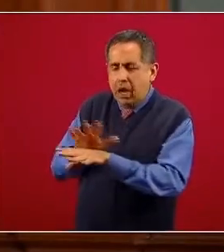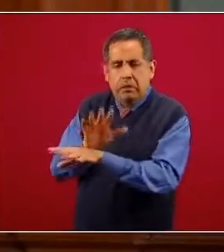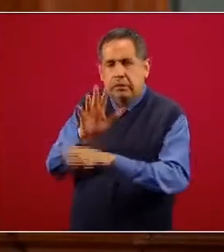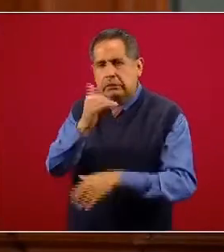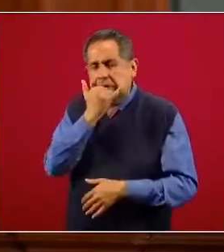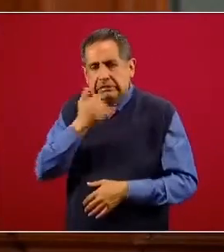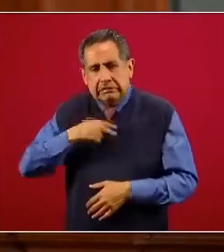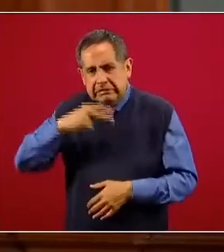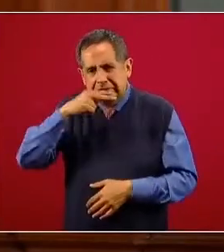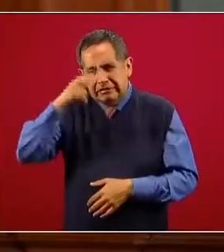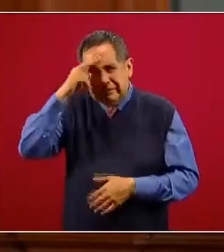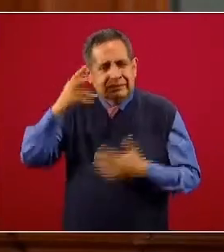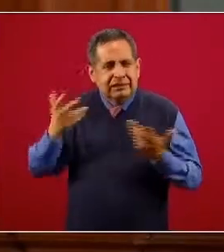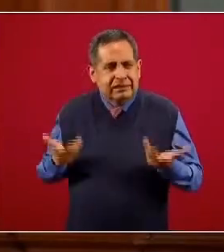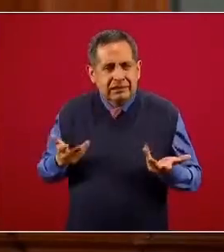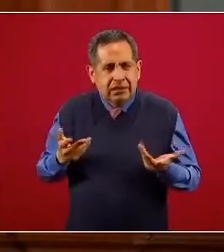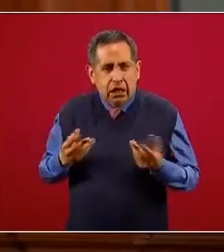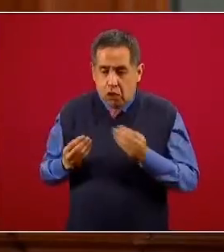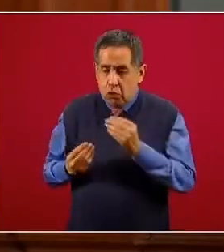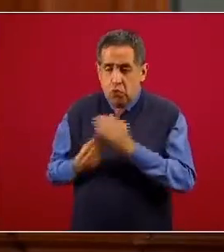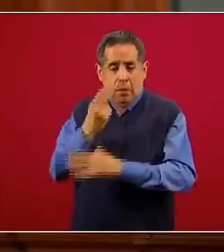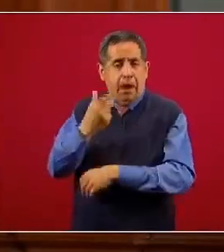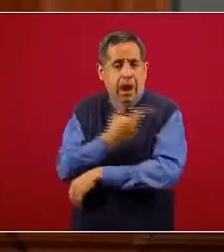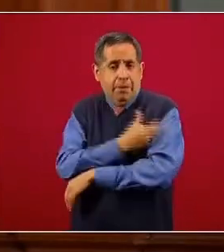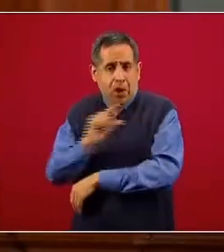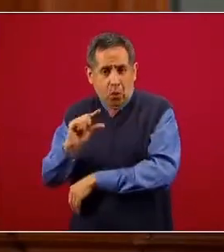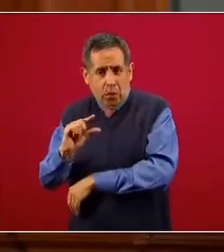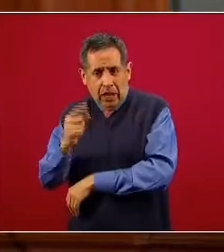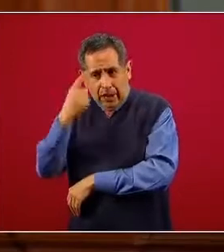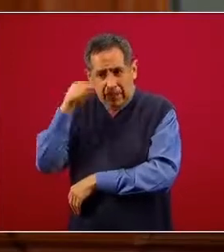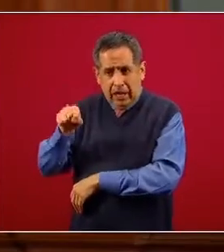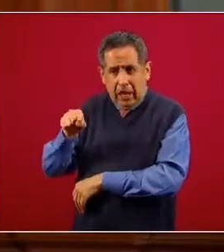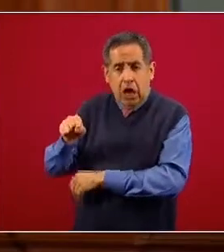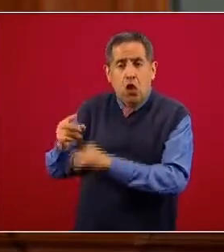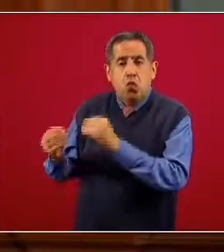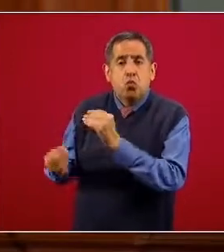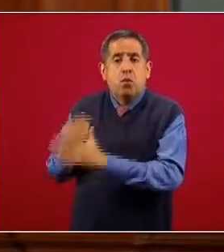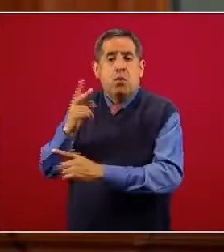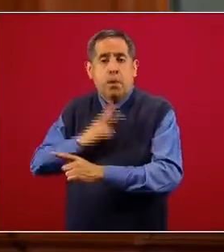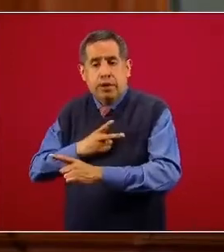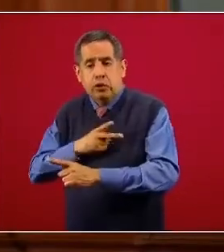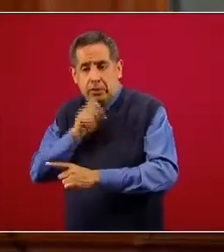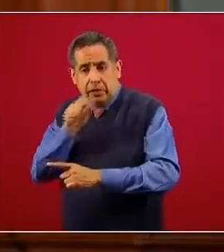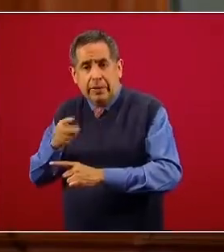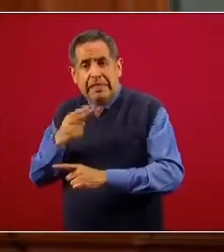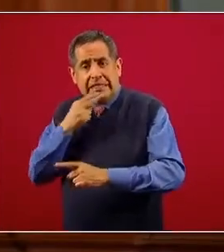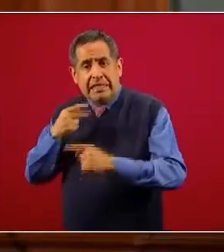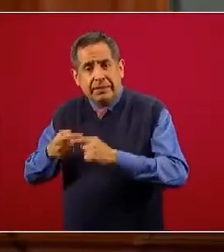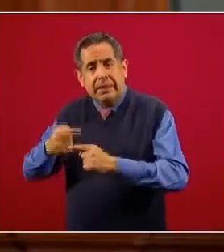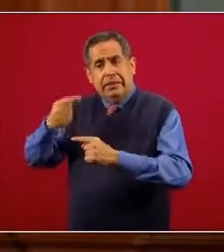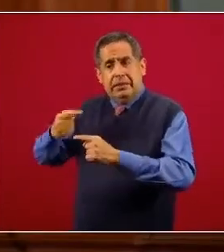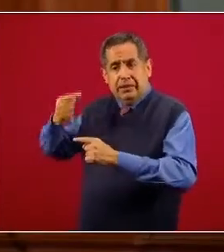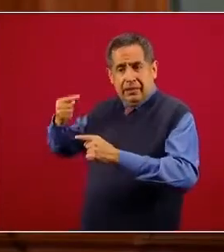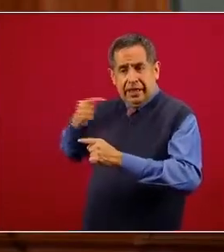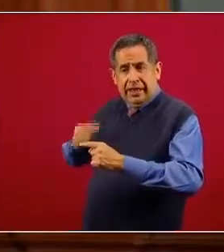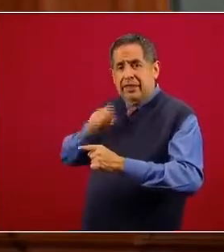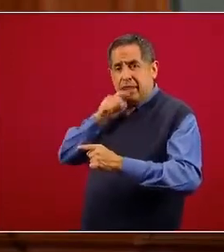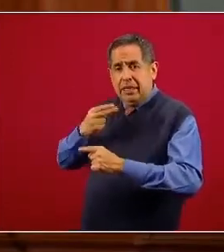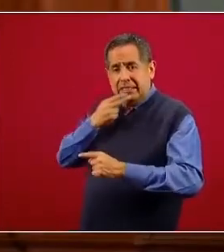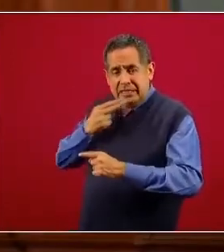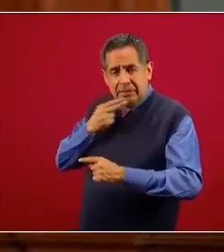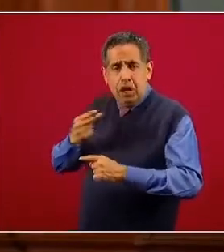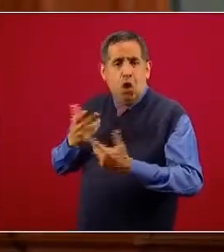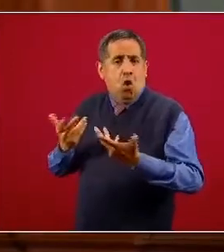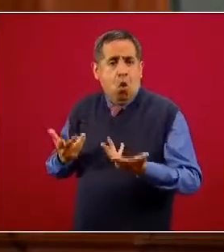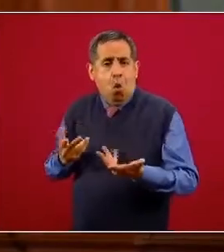la ignorancia esta nueva vacuna es para el virus nuevo, pero también previene de las otras cepas anteriores